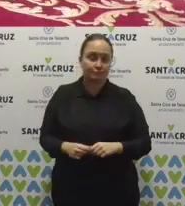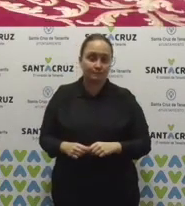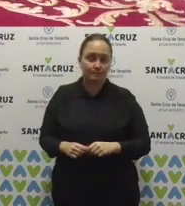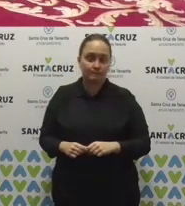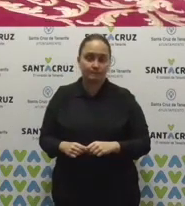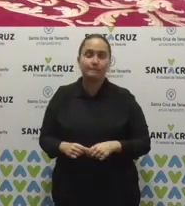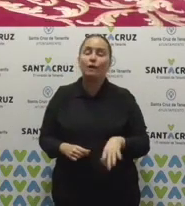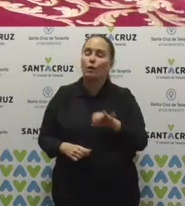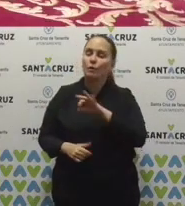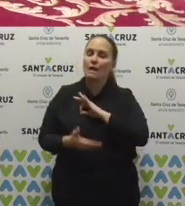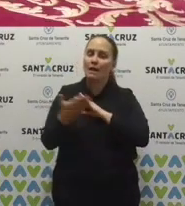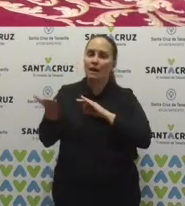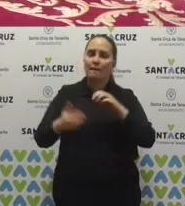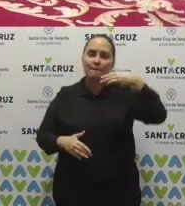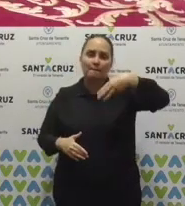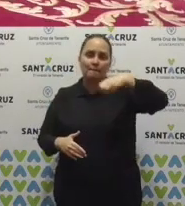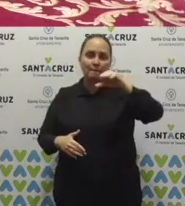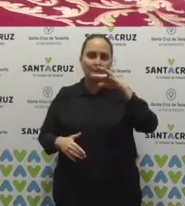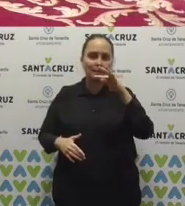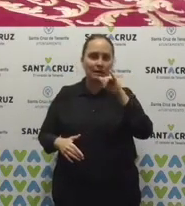llama tilde